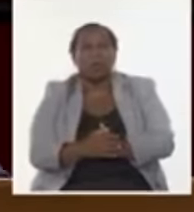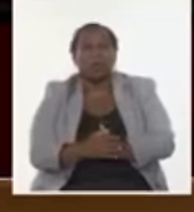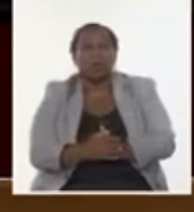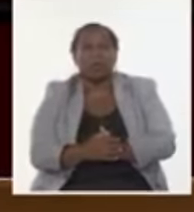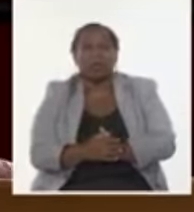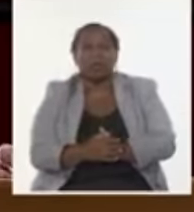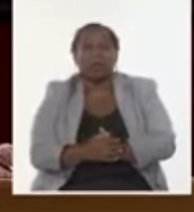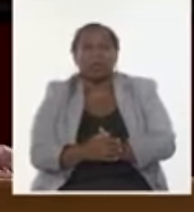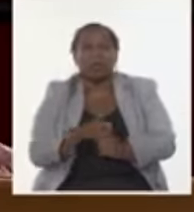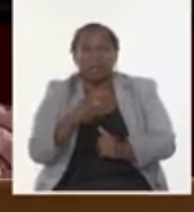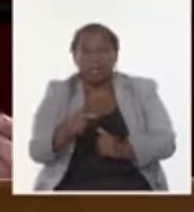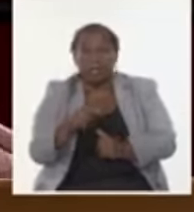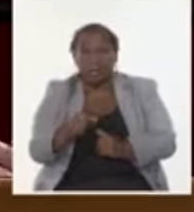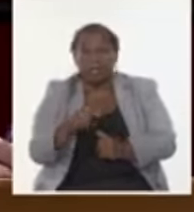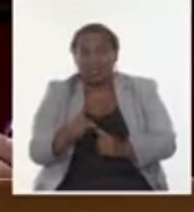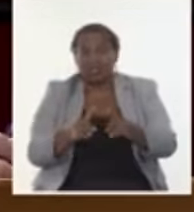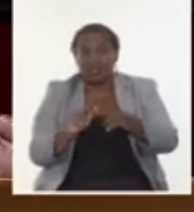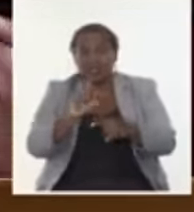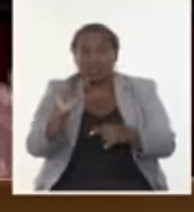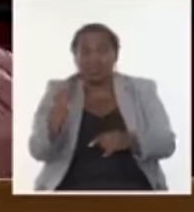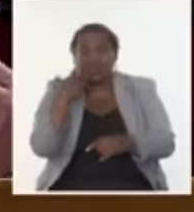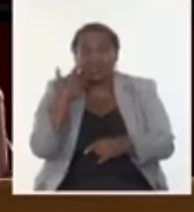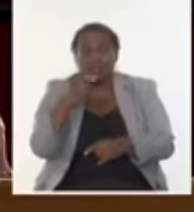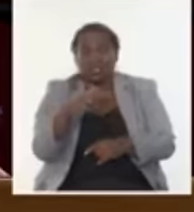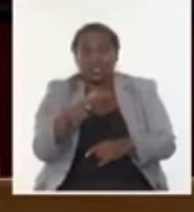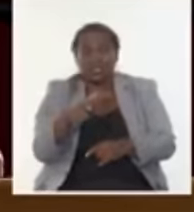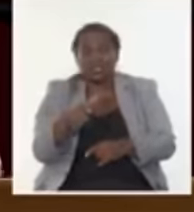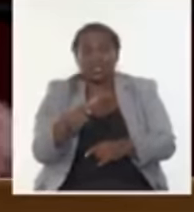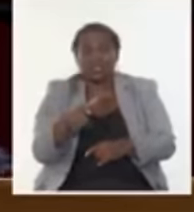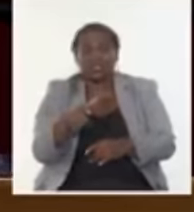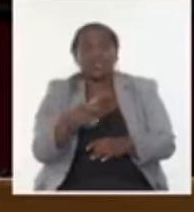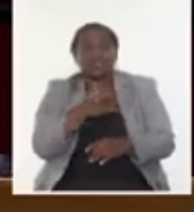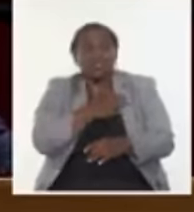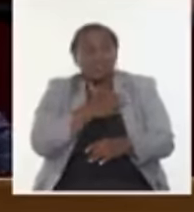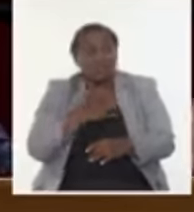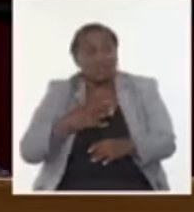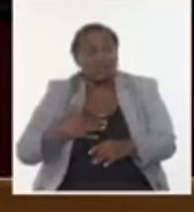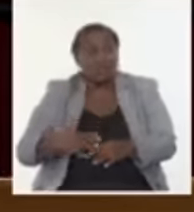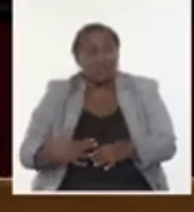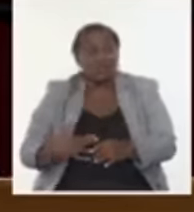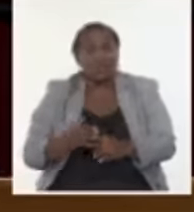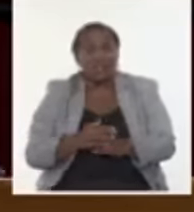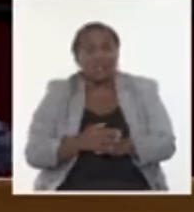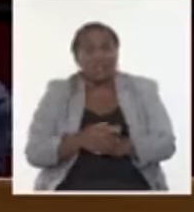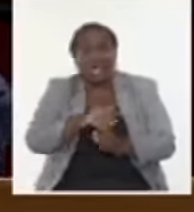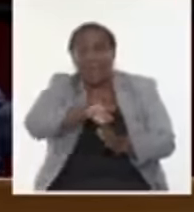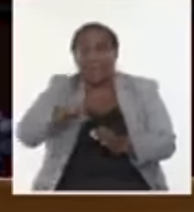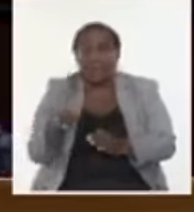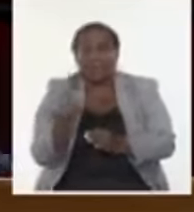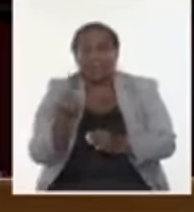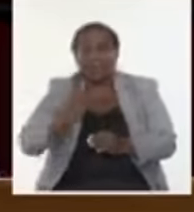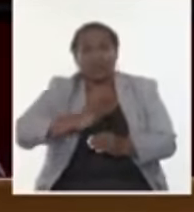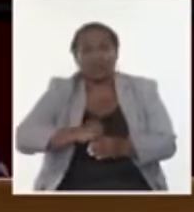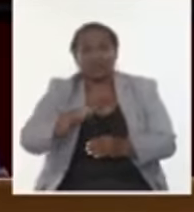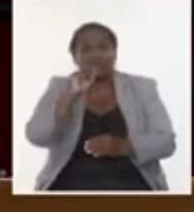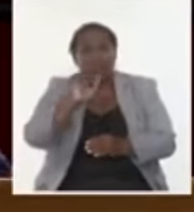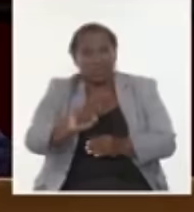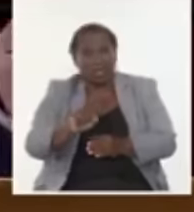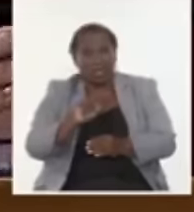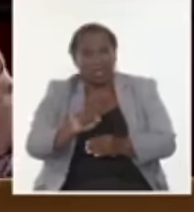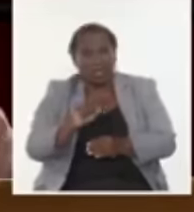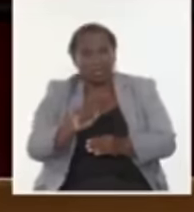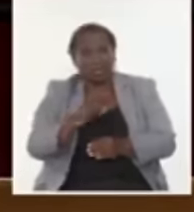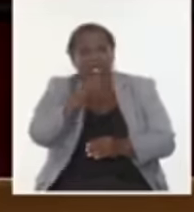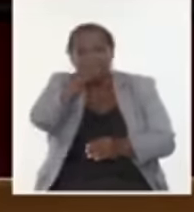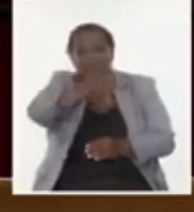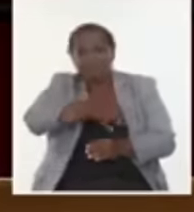Así que es un tema también, vaya, delicado y sensible, más allá de la violación. Pero hay que restituir la violación y